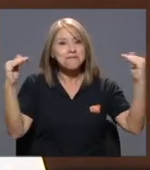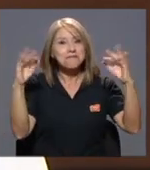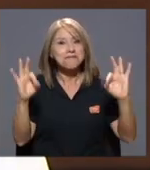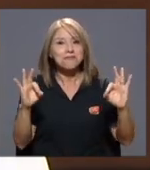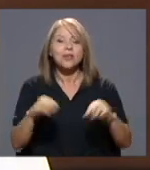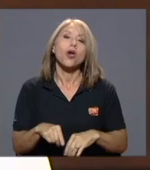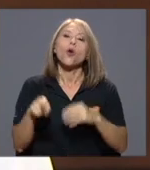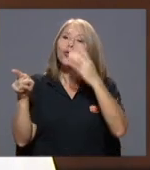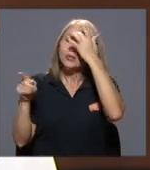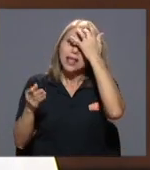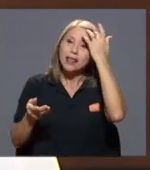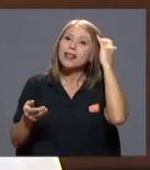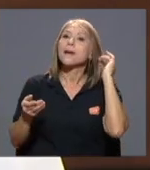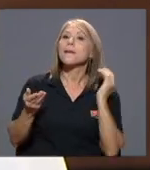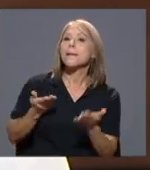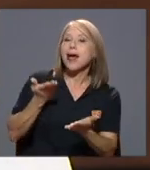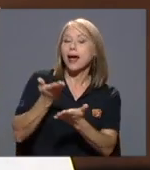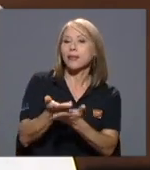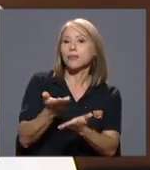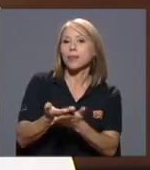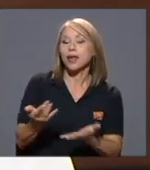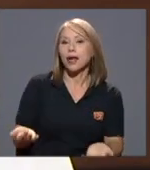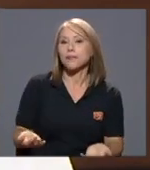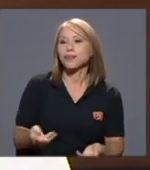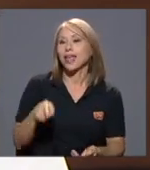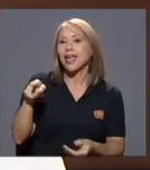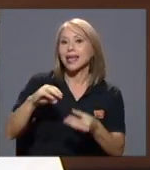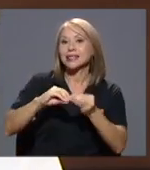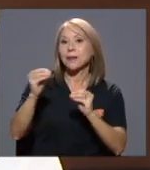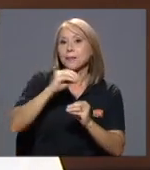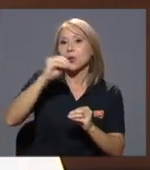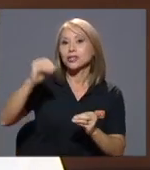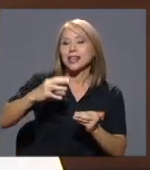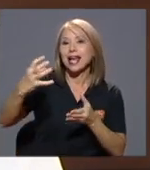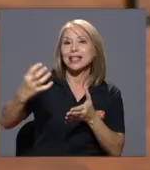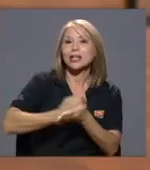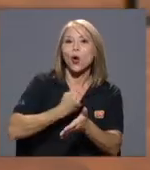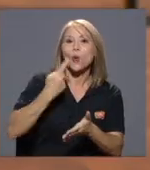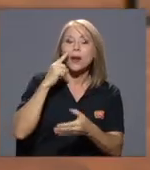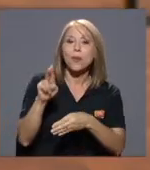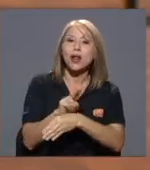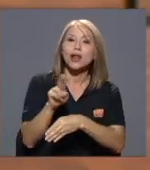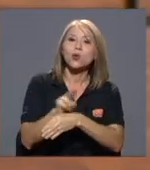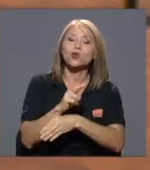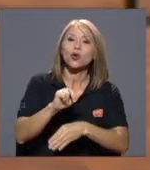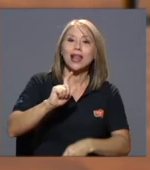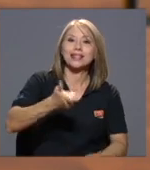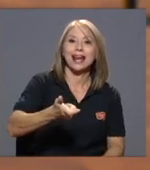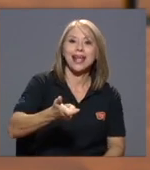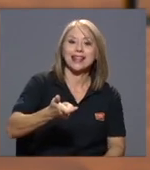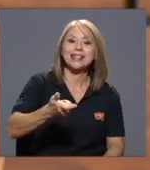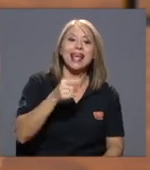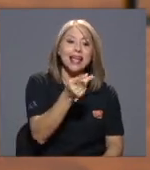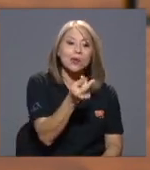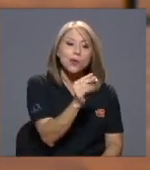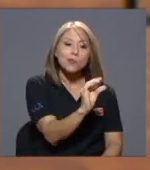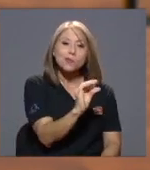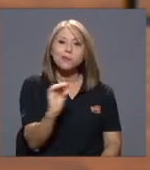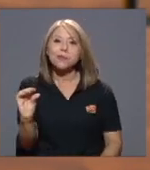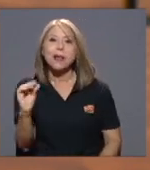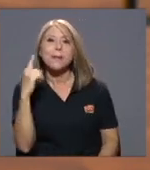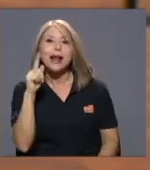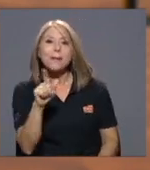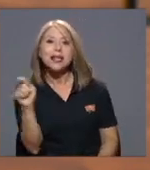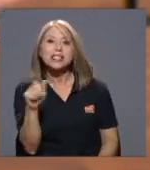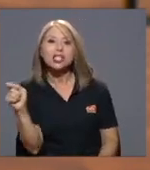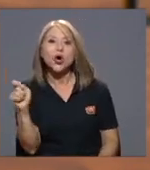usted plantea, ¿verdad?, que este porcentaje que se cobra por el uso de las tarjetas vaya a un fondo para pensión. ¿Cómo sería? ¿De qué manera